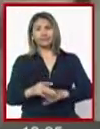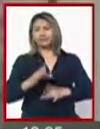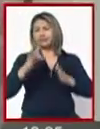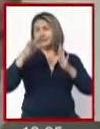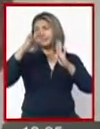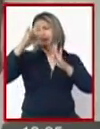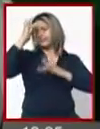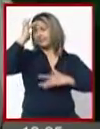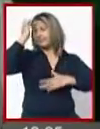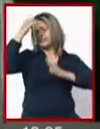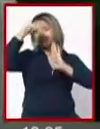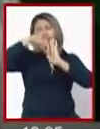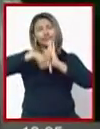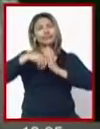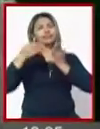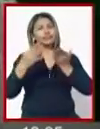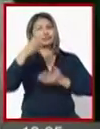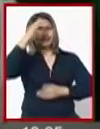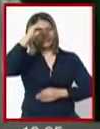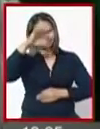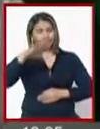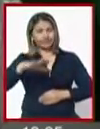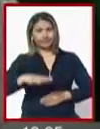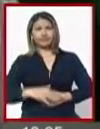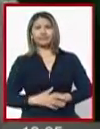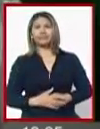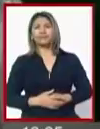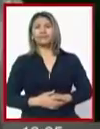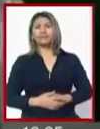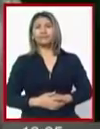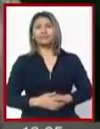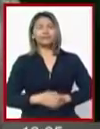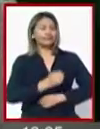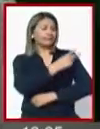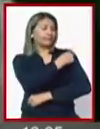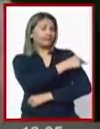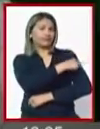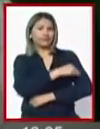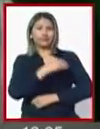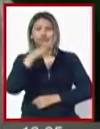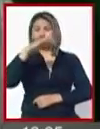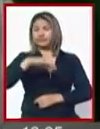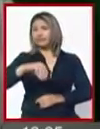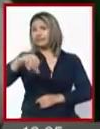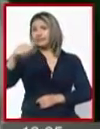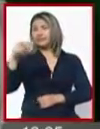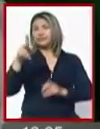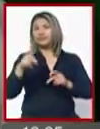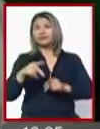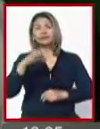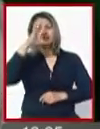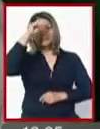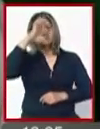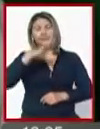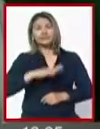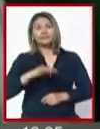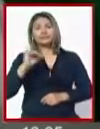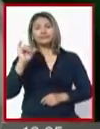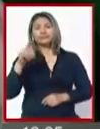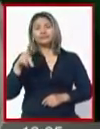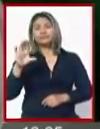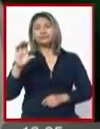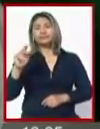terapia intensiva. Hay un niño que del hospital de niños, ese es menor, y el otro es un señor de